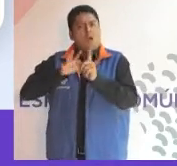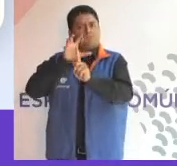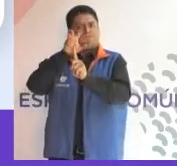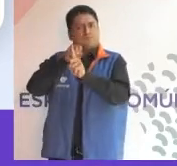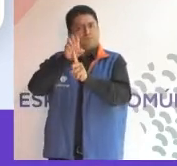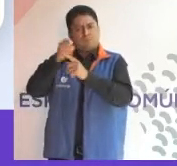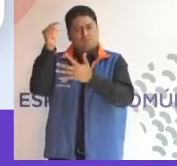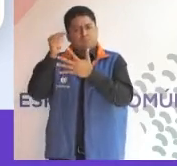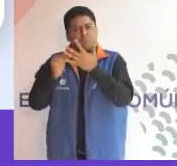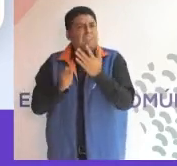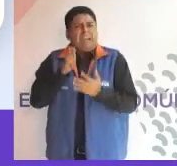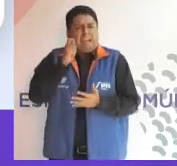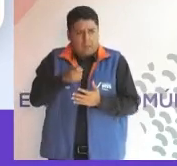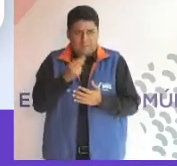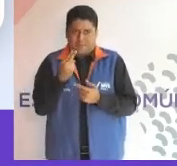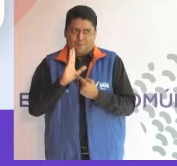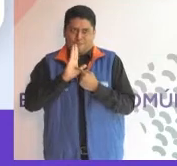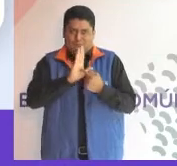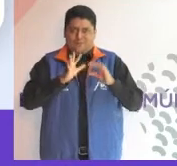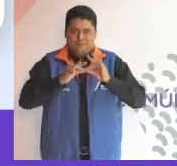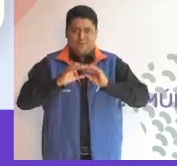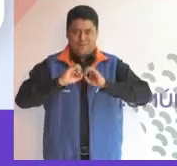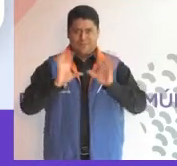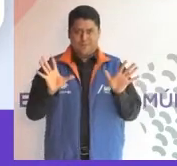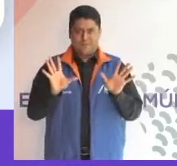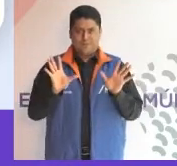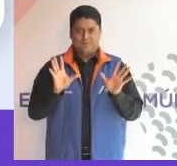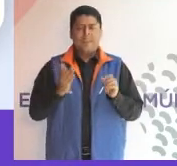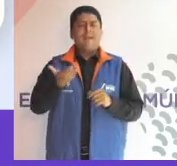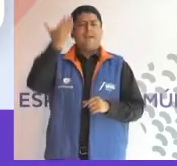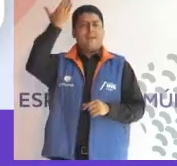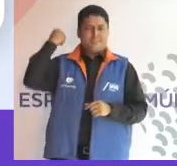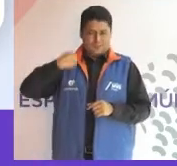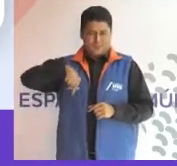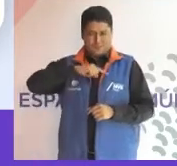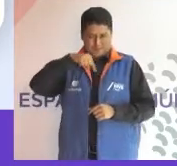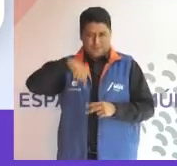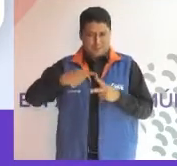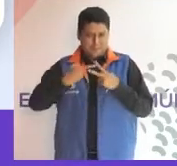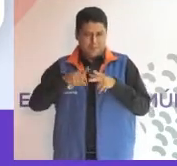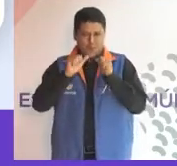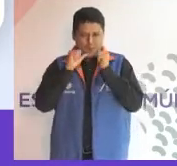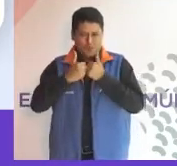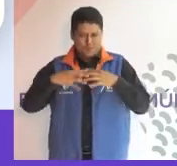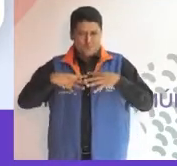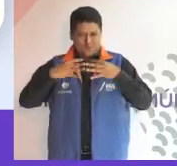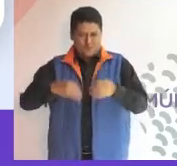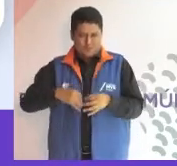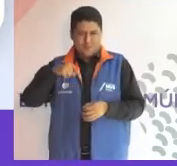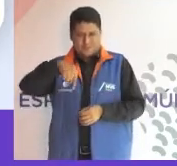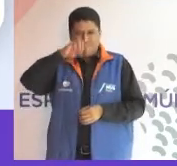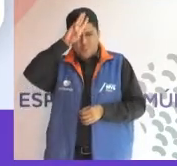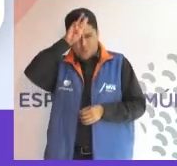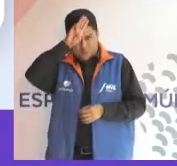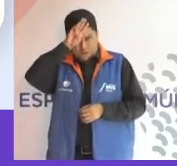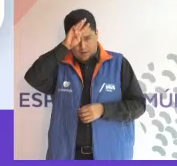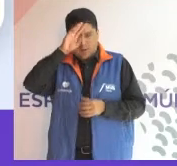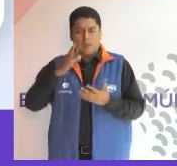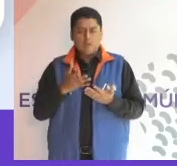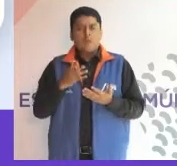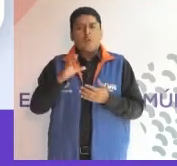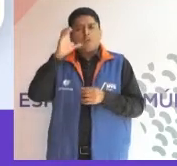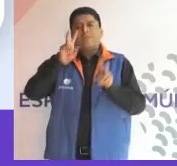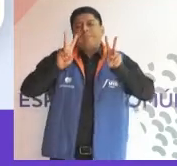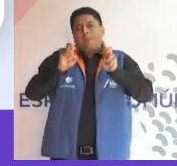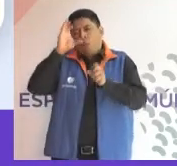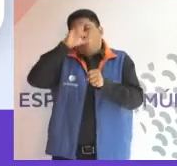aquí en Monterrey y empezamos a hablar de la cultura de la legalidad, pues les confieso que muchas empresas